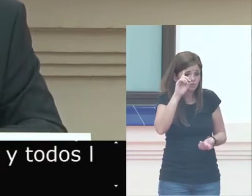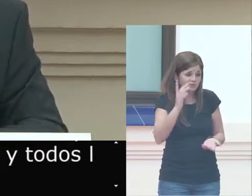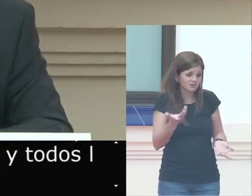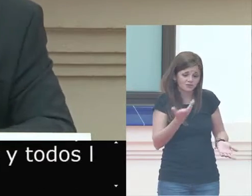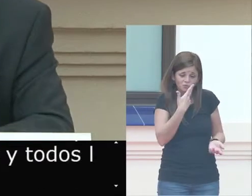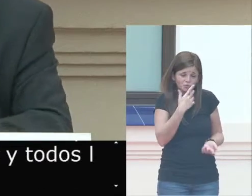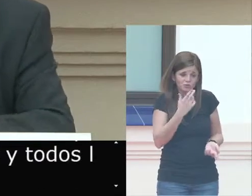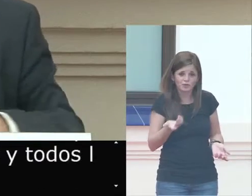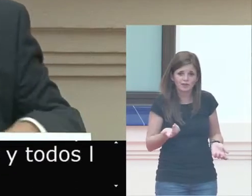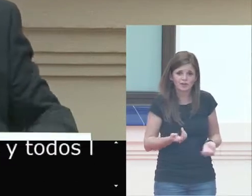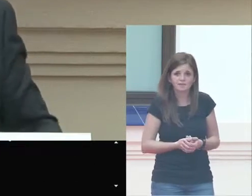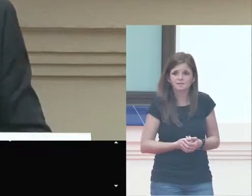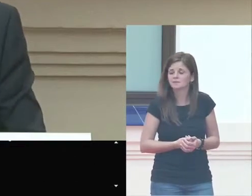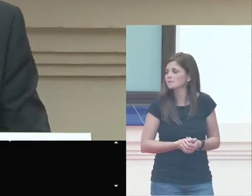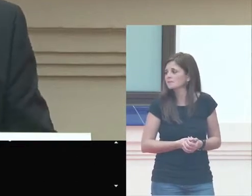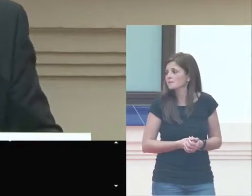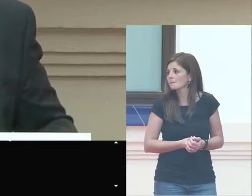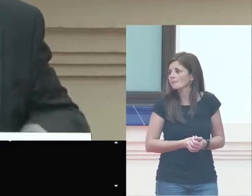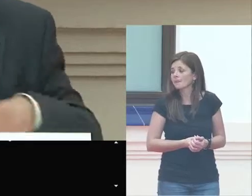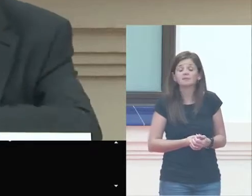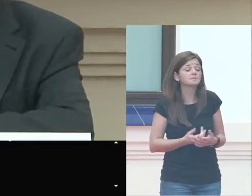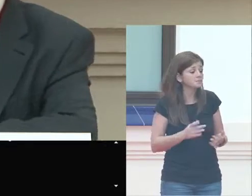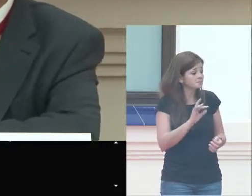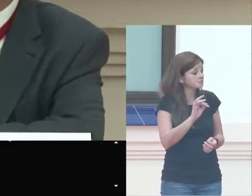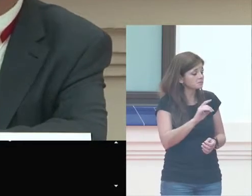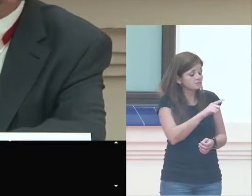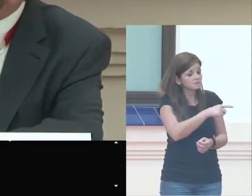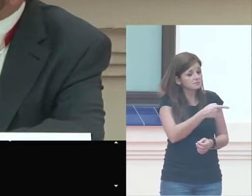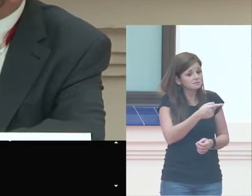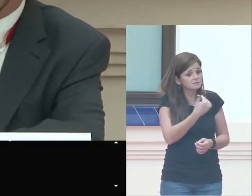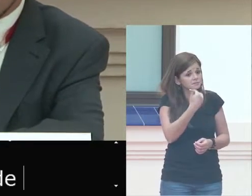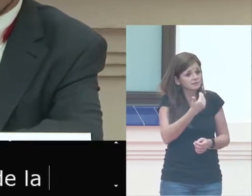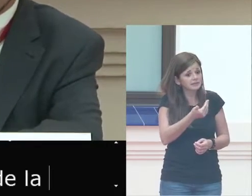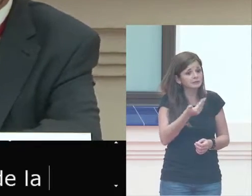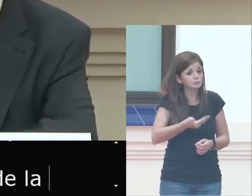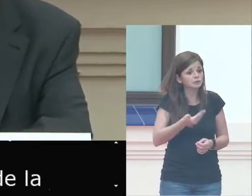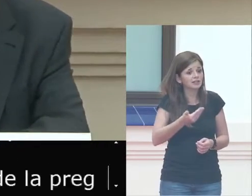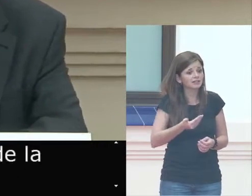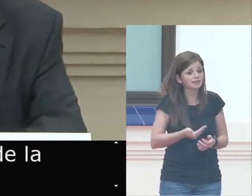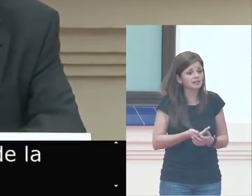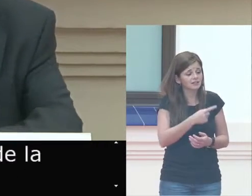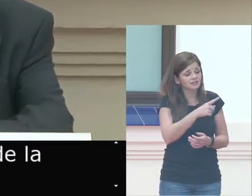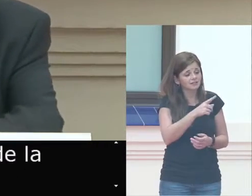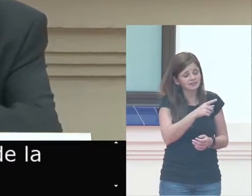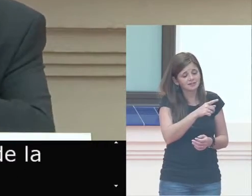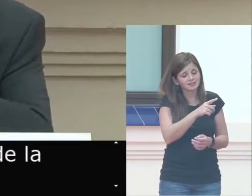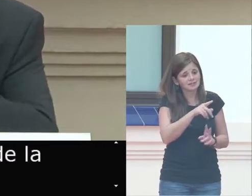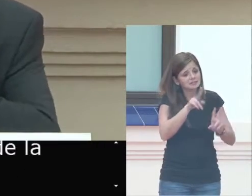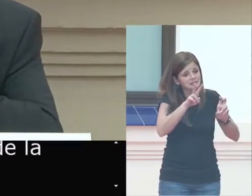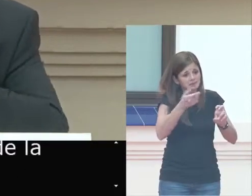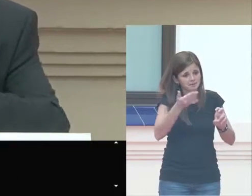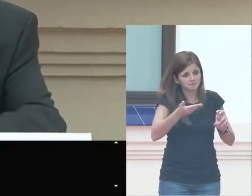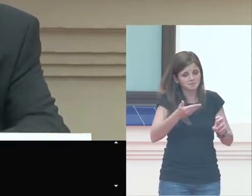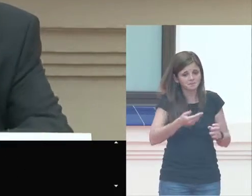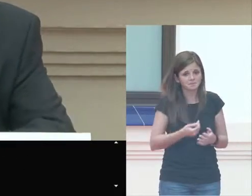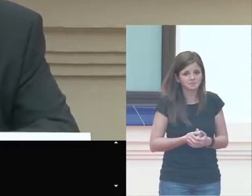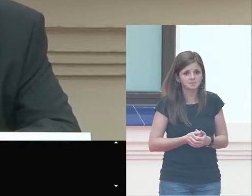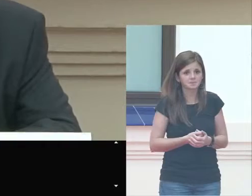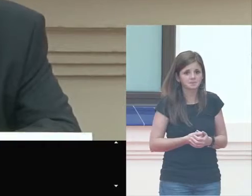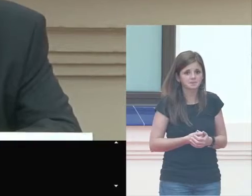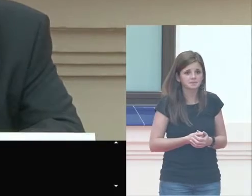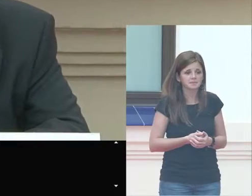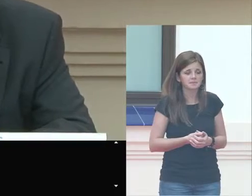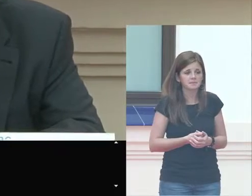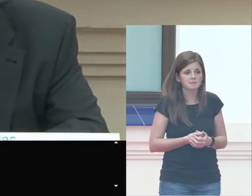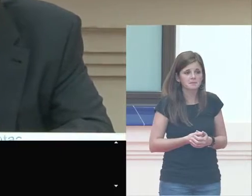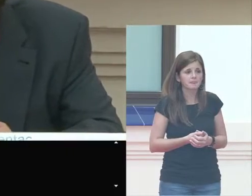Sí, y eso es una parte importante de la pregunta, de la cuestión. Es que